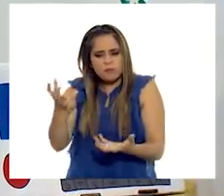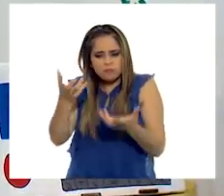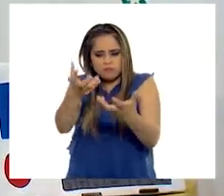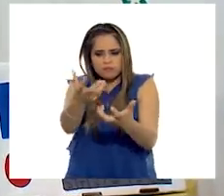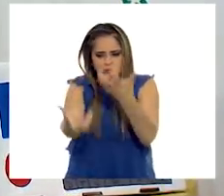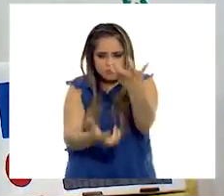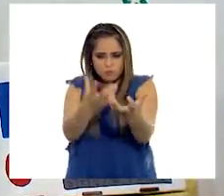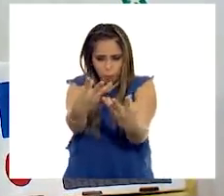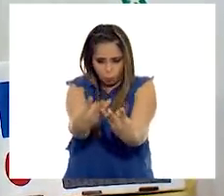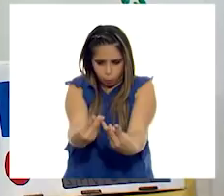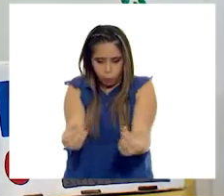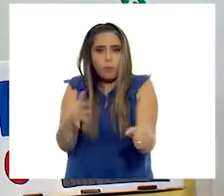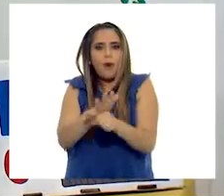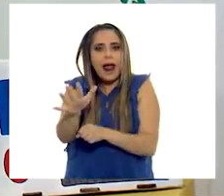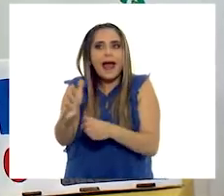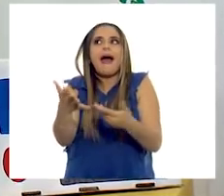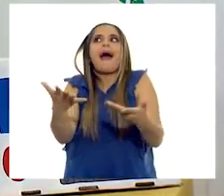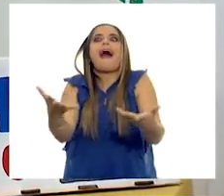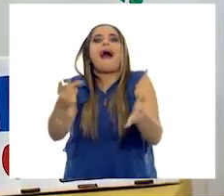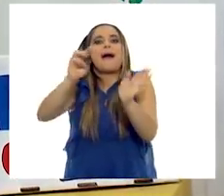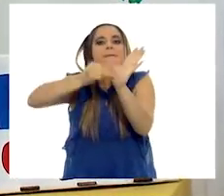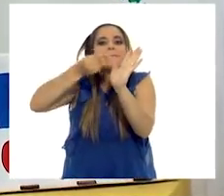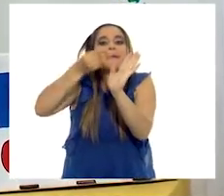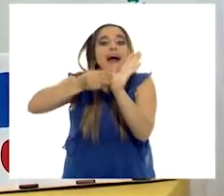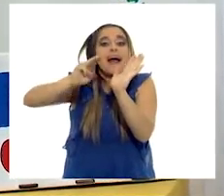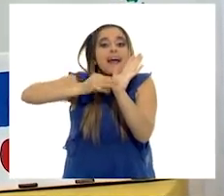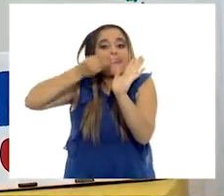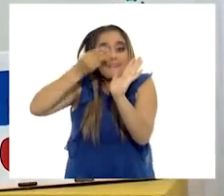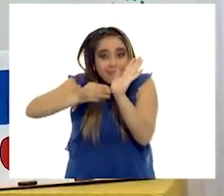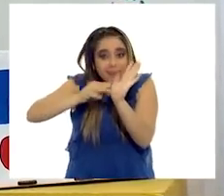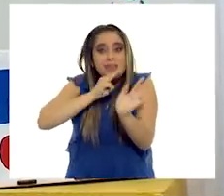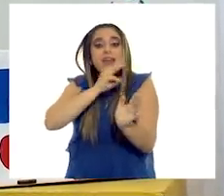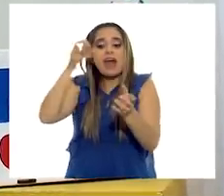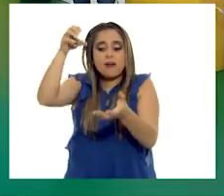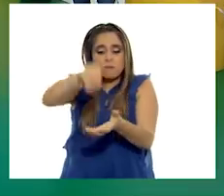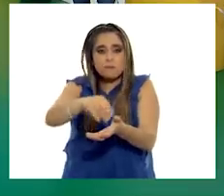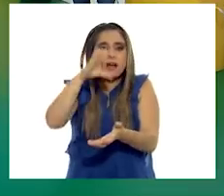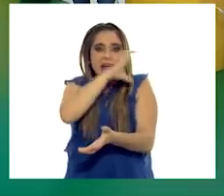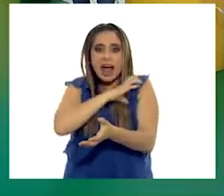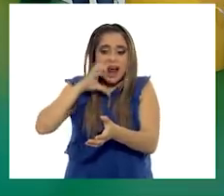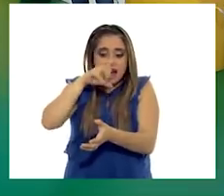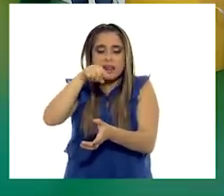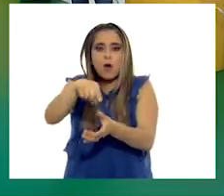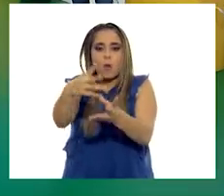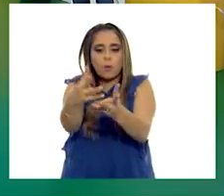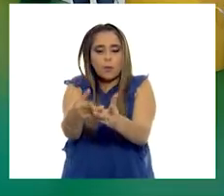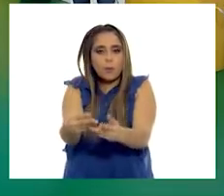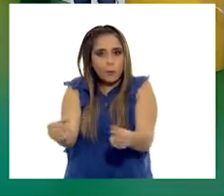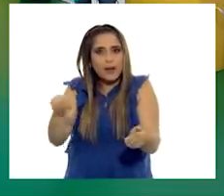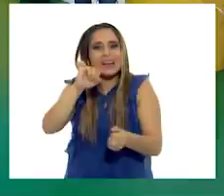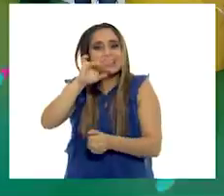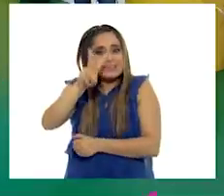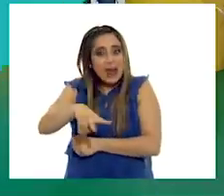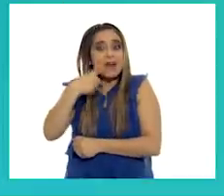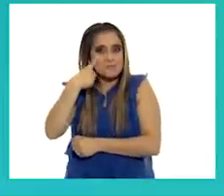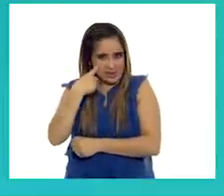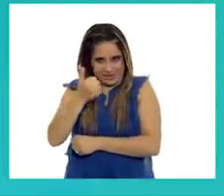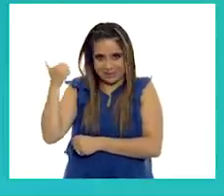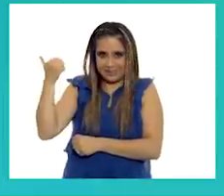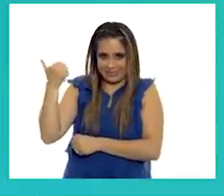derretir. la o- mantequilla. La mantequilla. A ver, veamos esta imagen donde tenemos más ejemplos y vamos cuántos identificamos. A ver, vamos a ver.